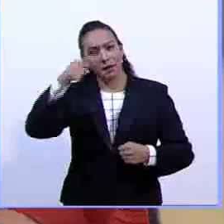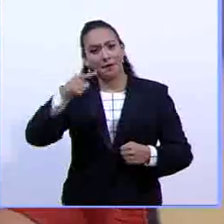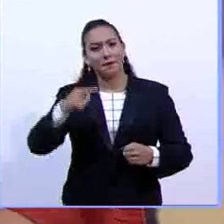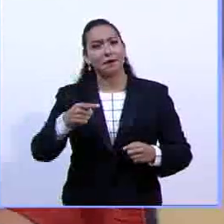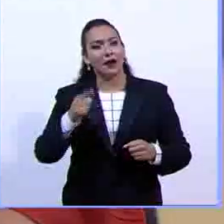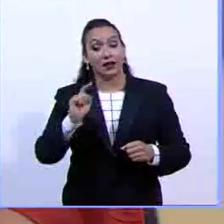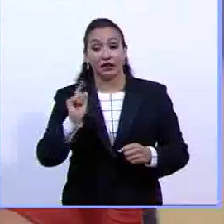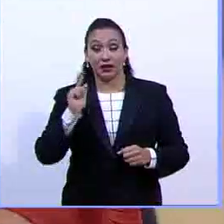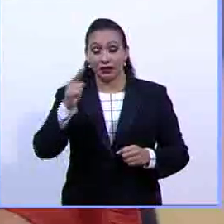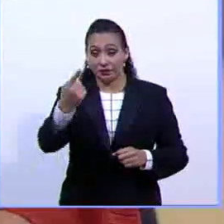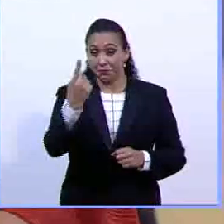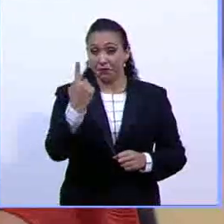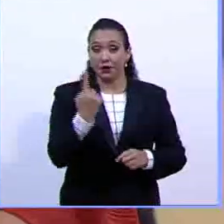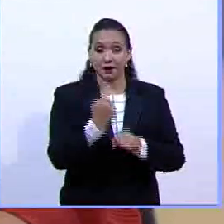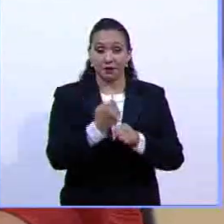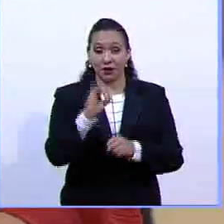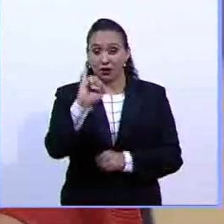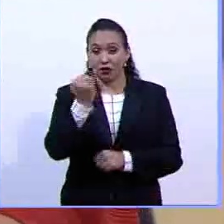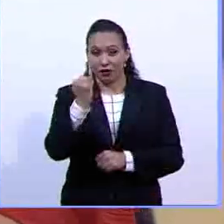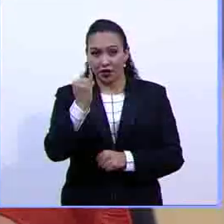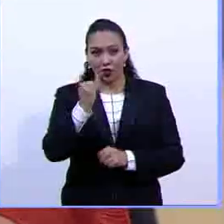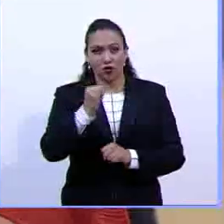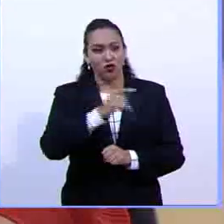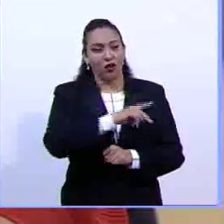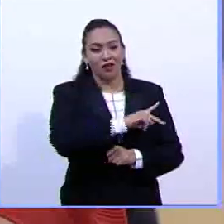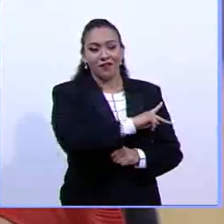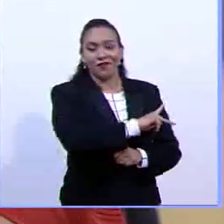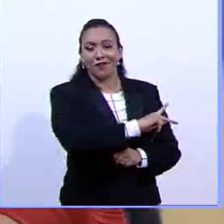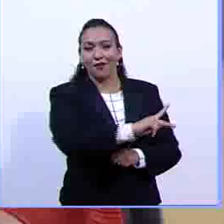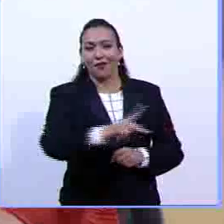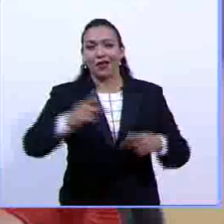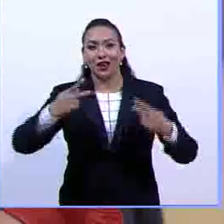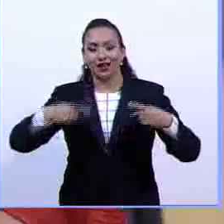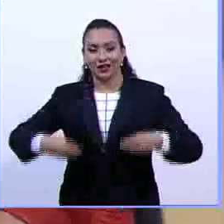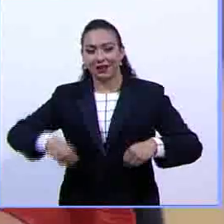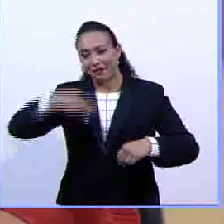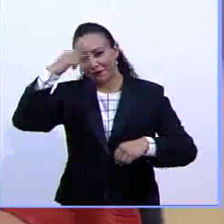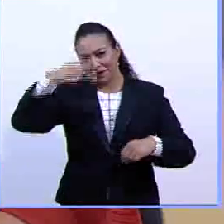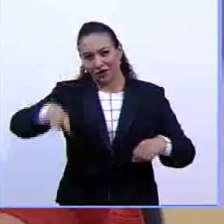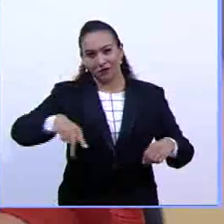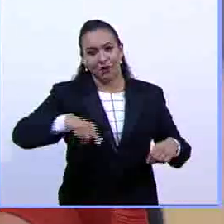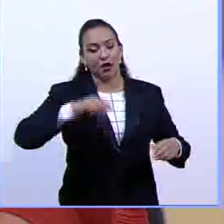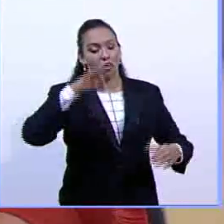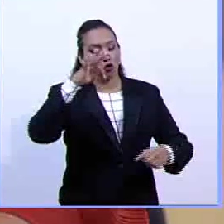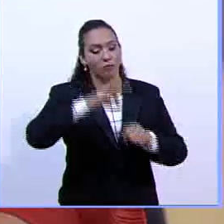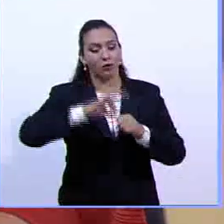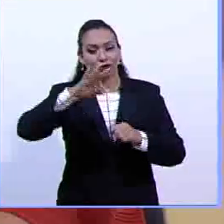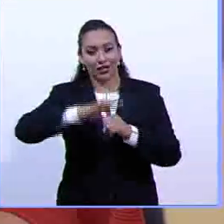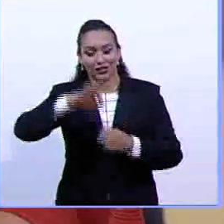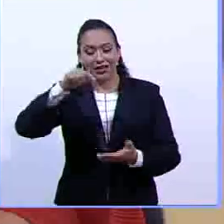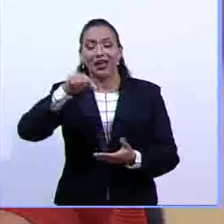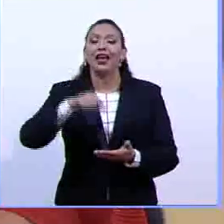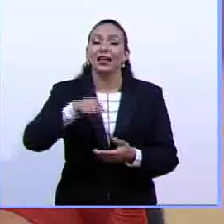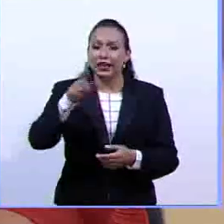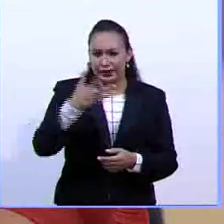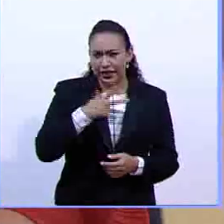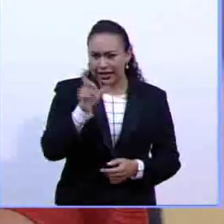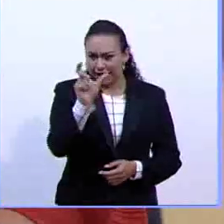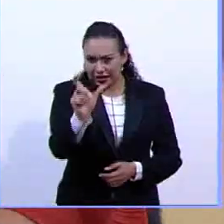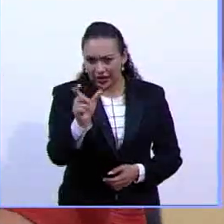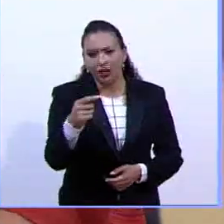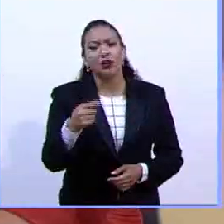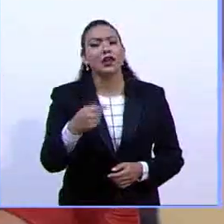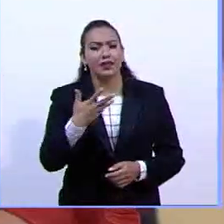de junio con la posibilidad de que todos y cada uno de los mexicanos y mexicanas que tienen credencial para votar con